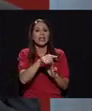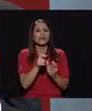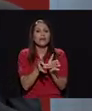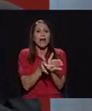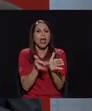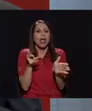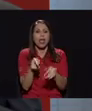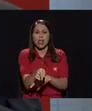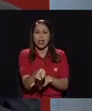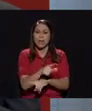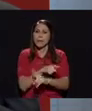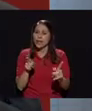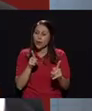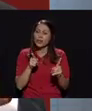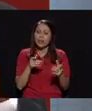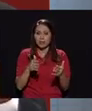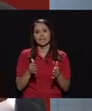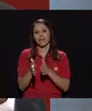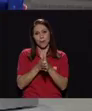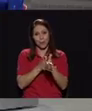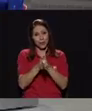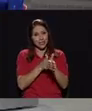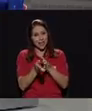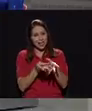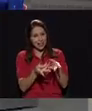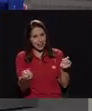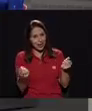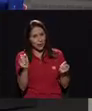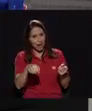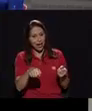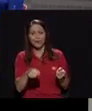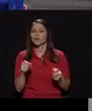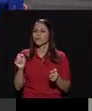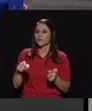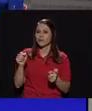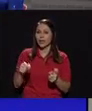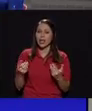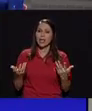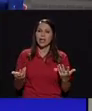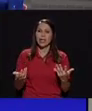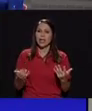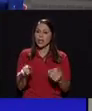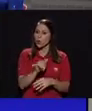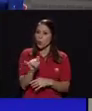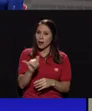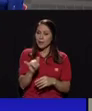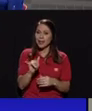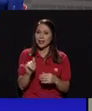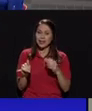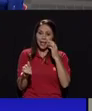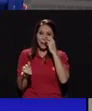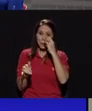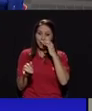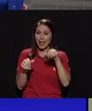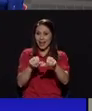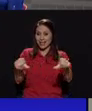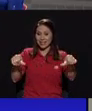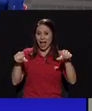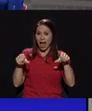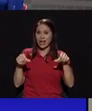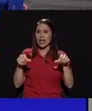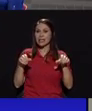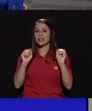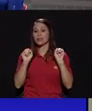pero sí puede tener una relación el terreno, claro, y aprovechar el terreno. Igualmente, en las